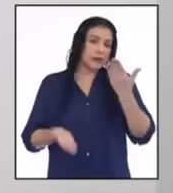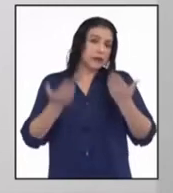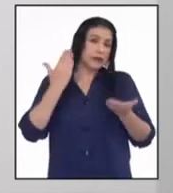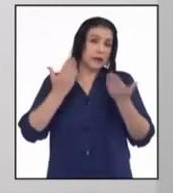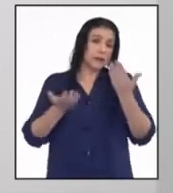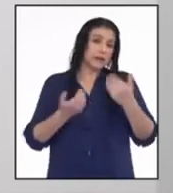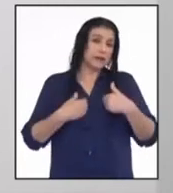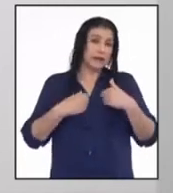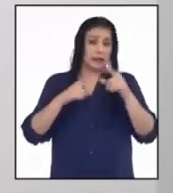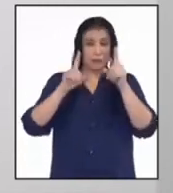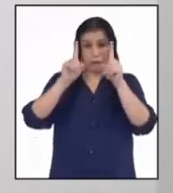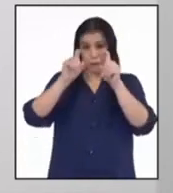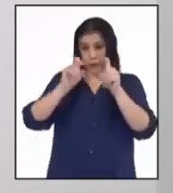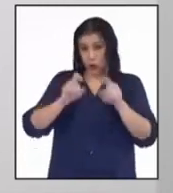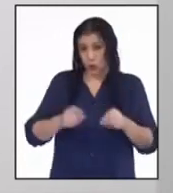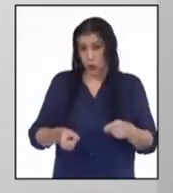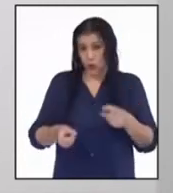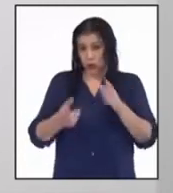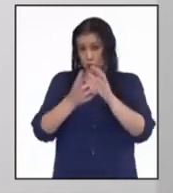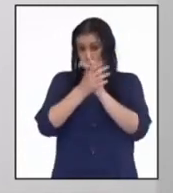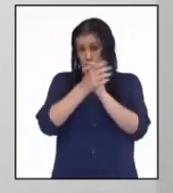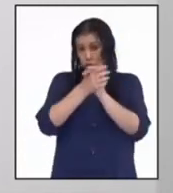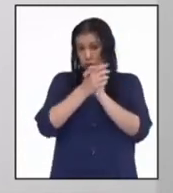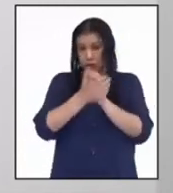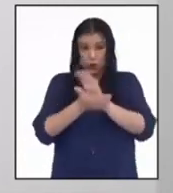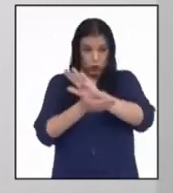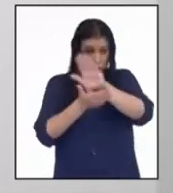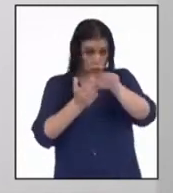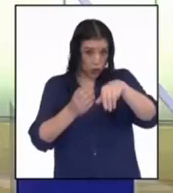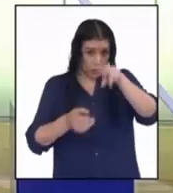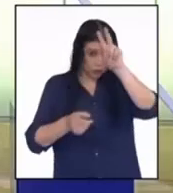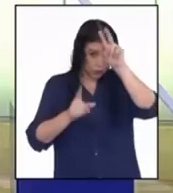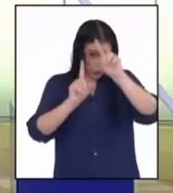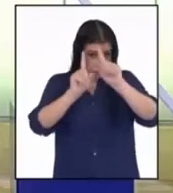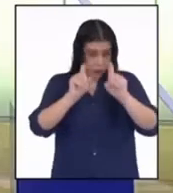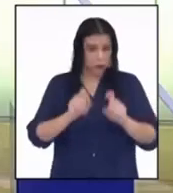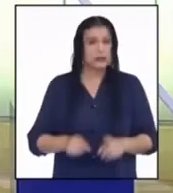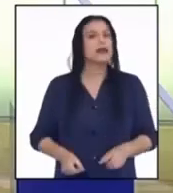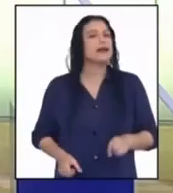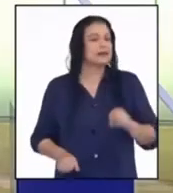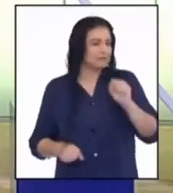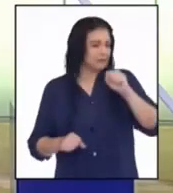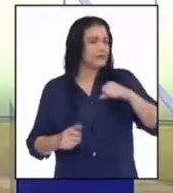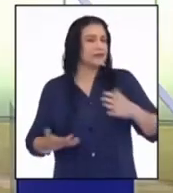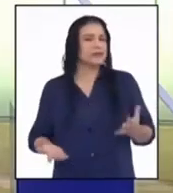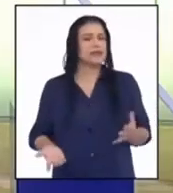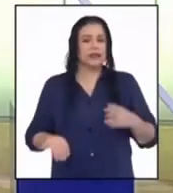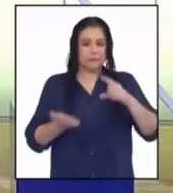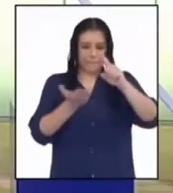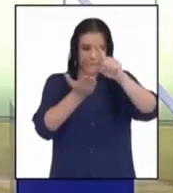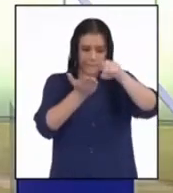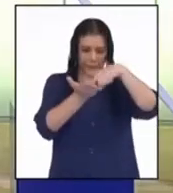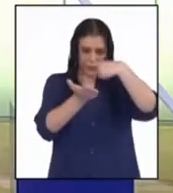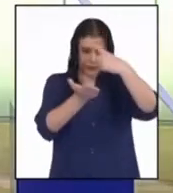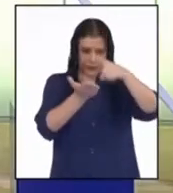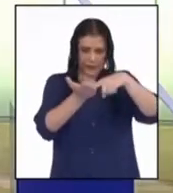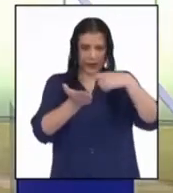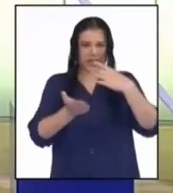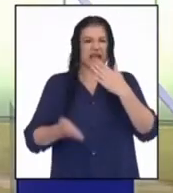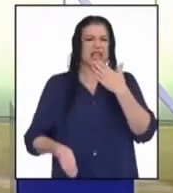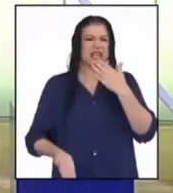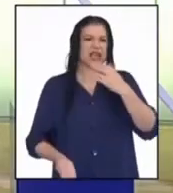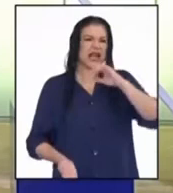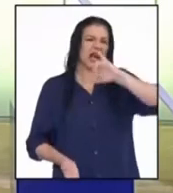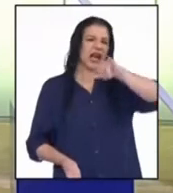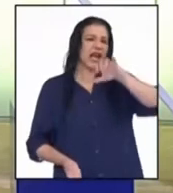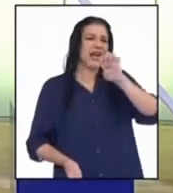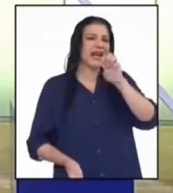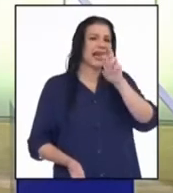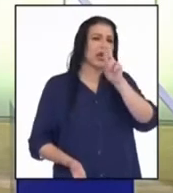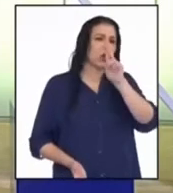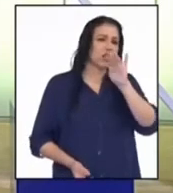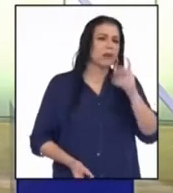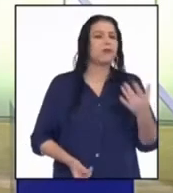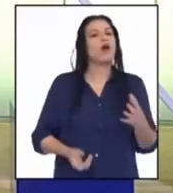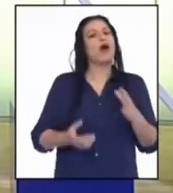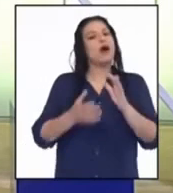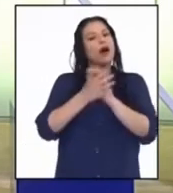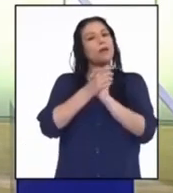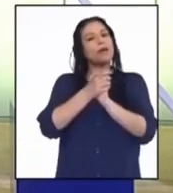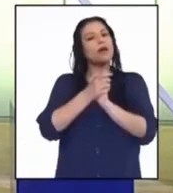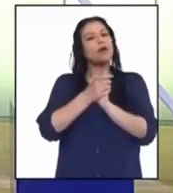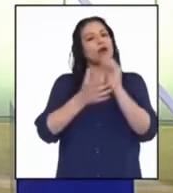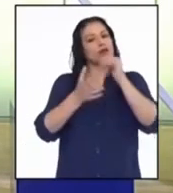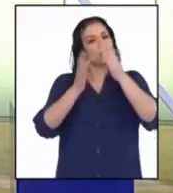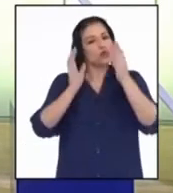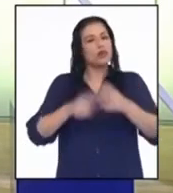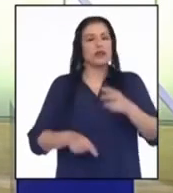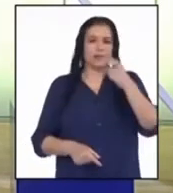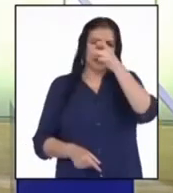tienen alguna pregunta de sus compañeros de todo el Perú. Sí, profesora, acaba de llegarme un mensaje de Jerónimo, compañero de la promo